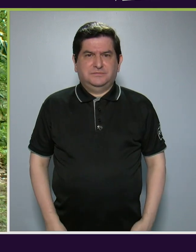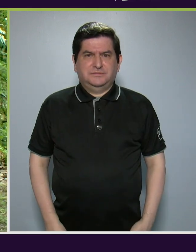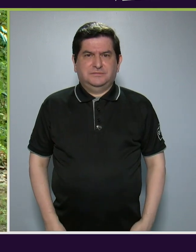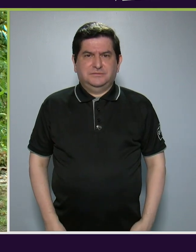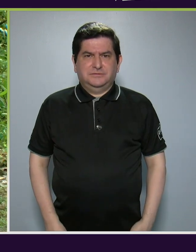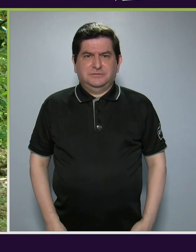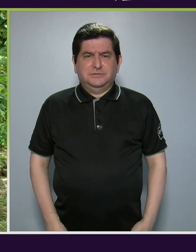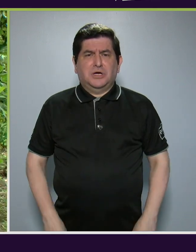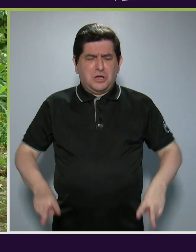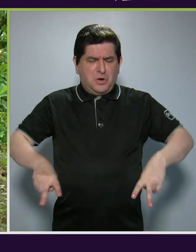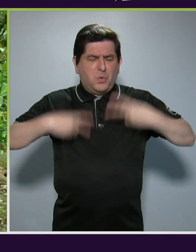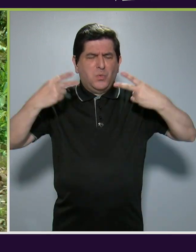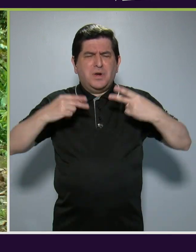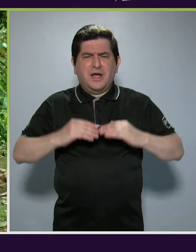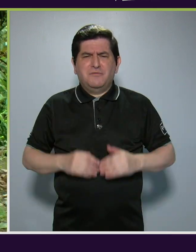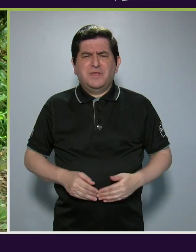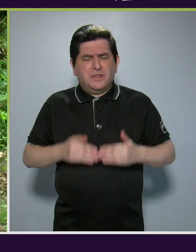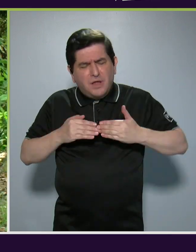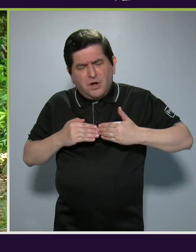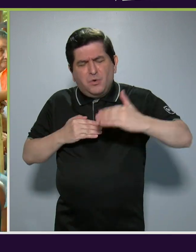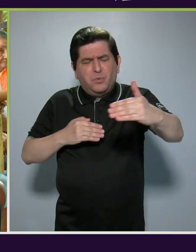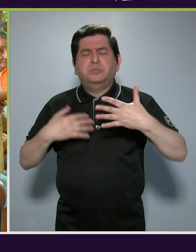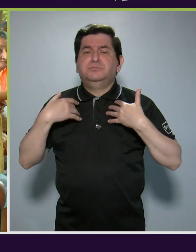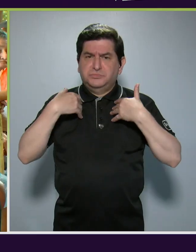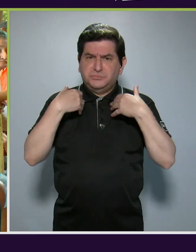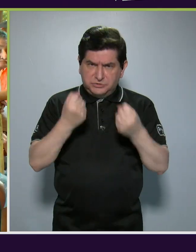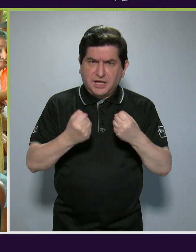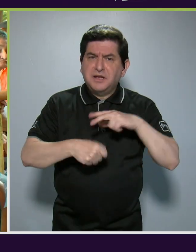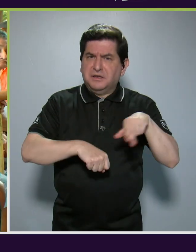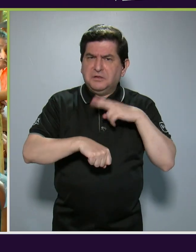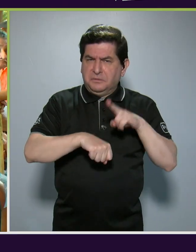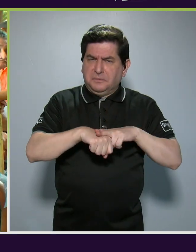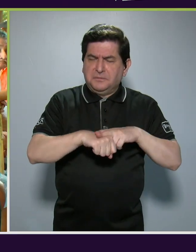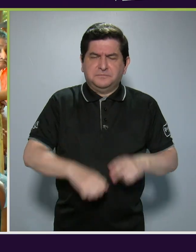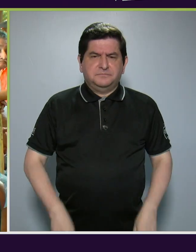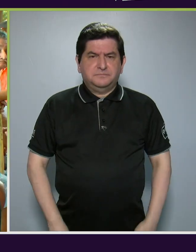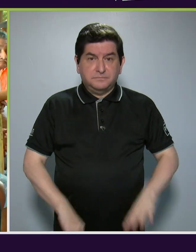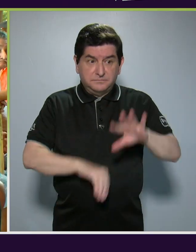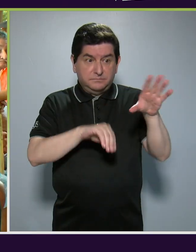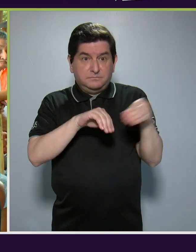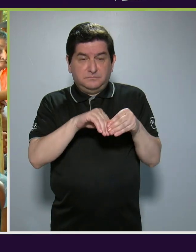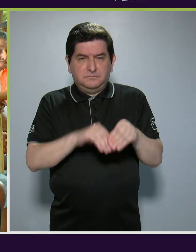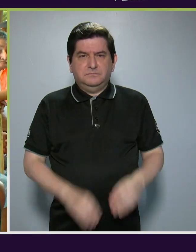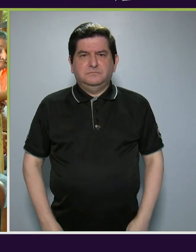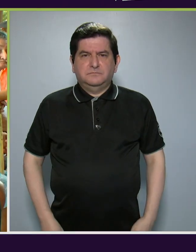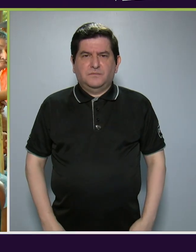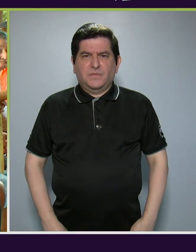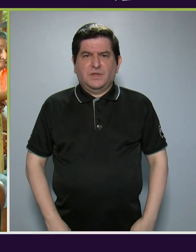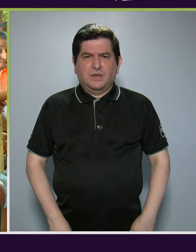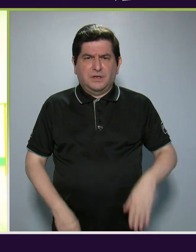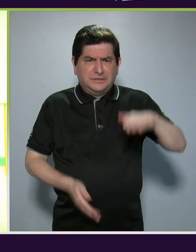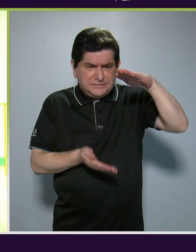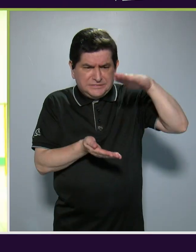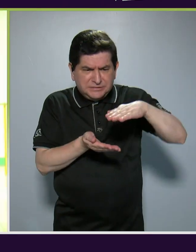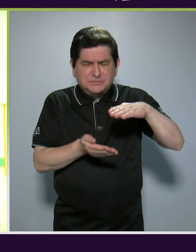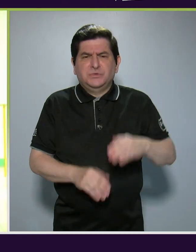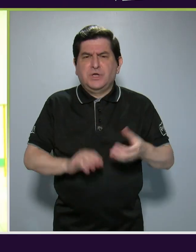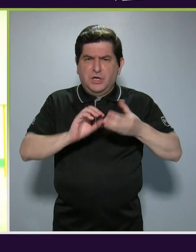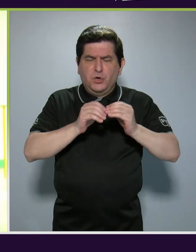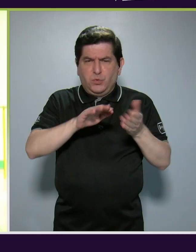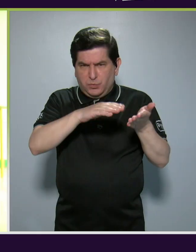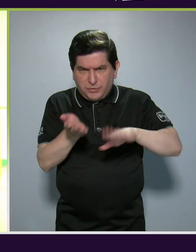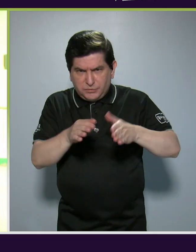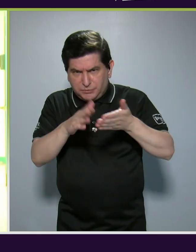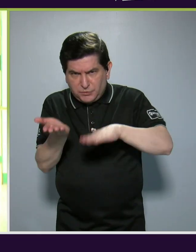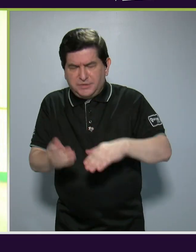tenía vidas muy largas, saludables usualmente y además con esta baja en la mortalidad. El origen